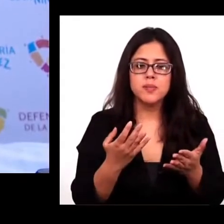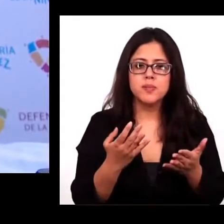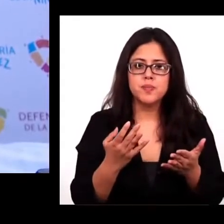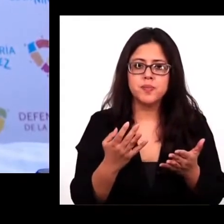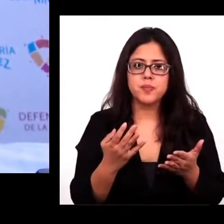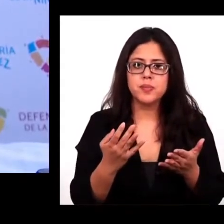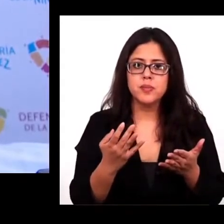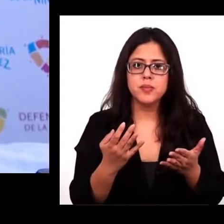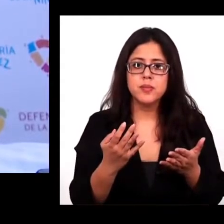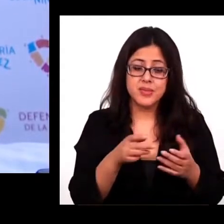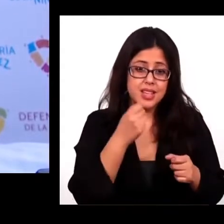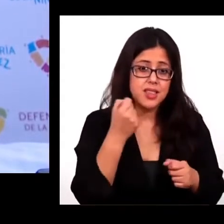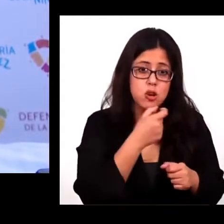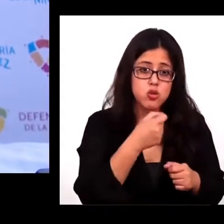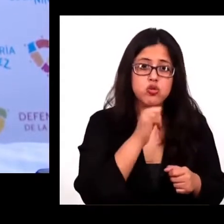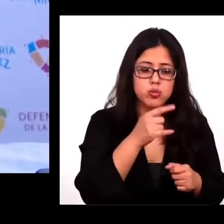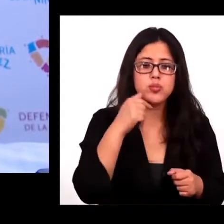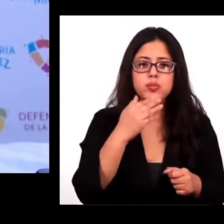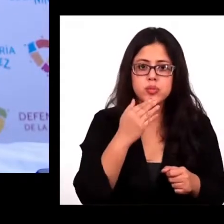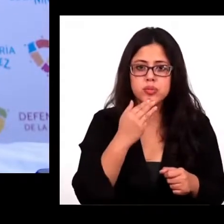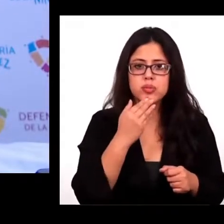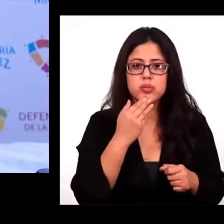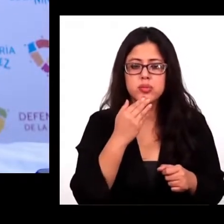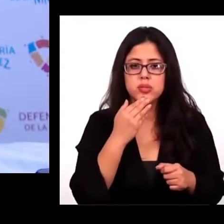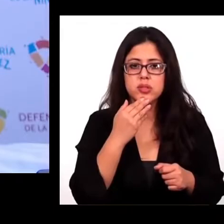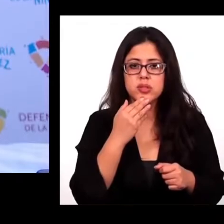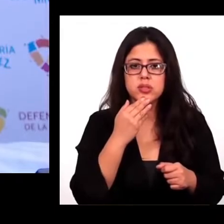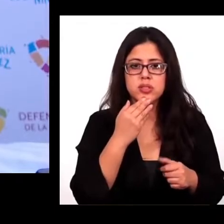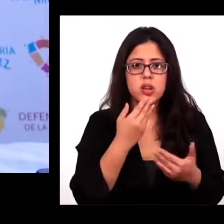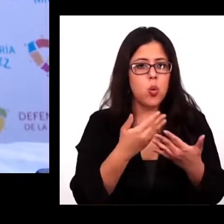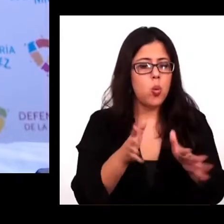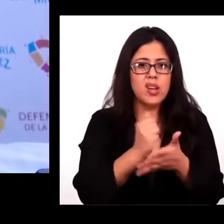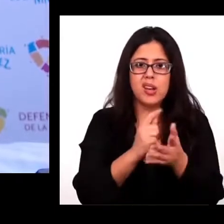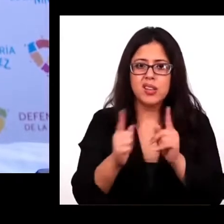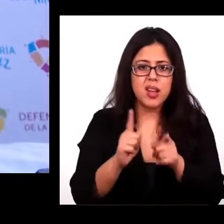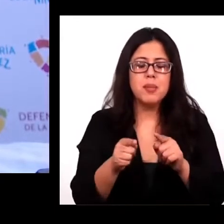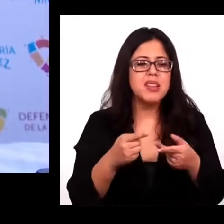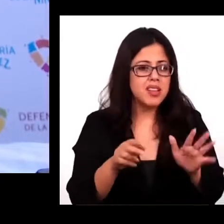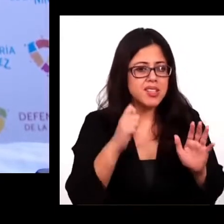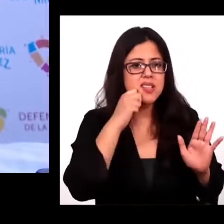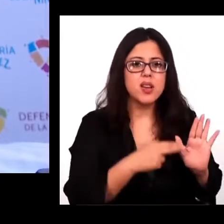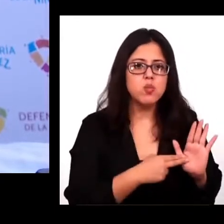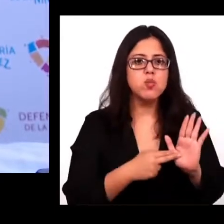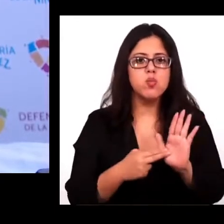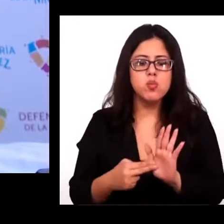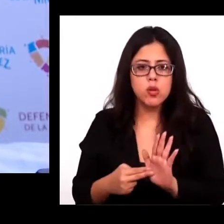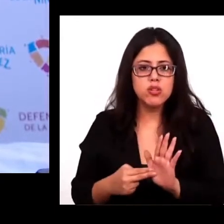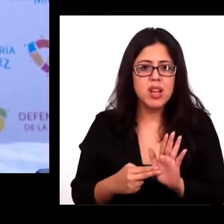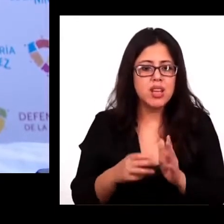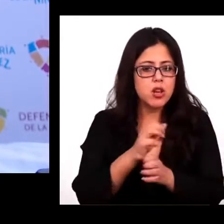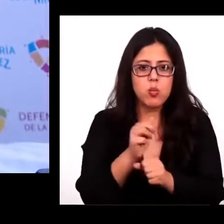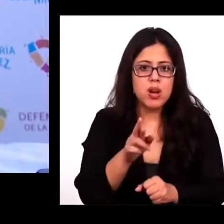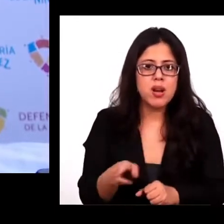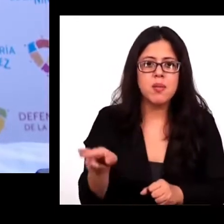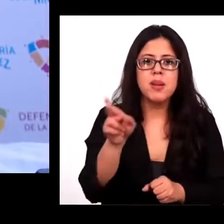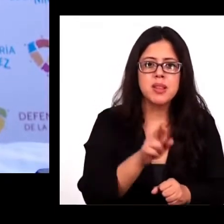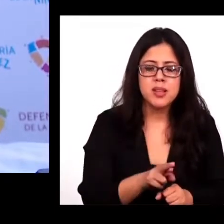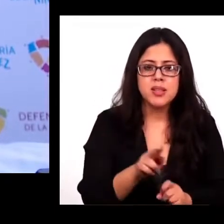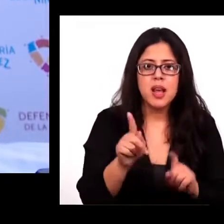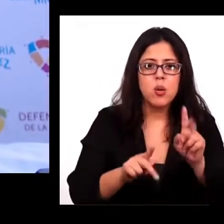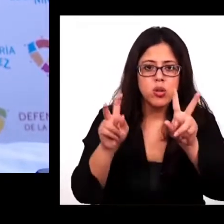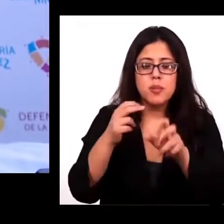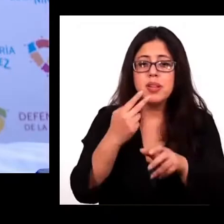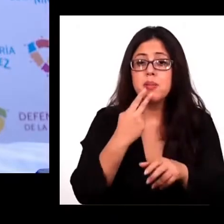no solo las denuncias, sino que las intervenciones que involucren dar a conocer hechos que no pueden volver a repetirse y que ciertamente a 2 años